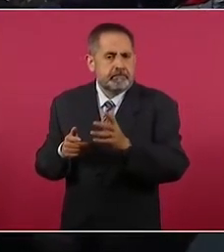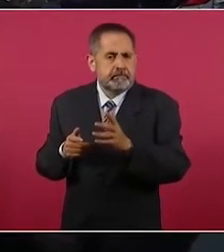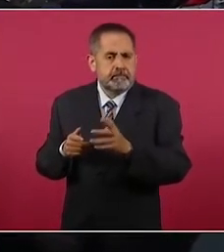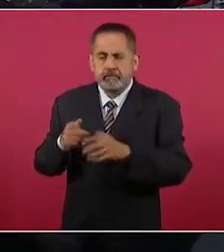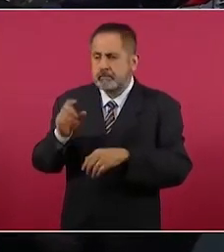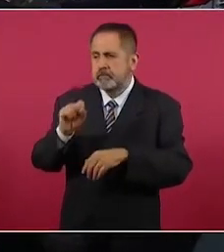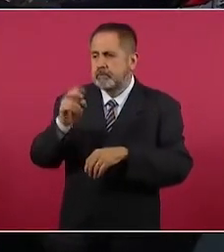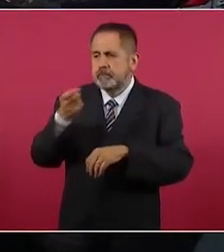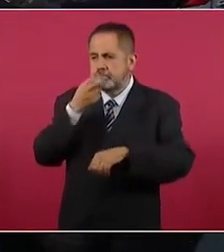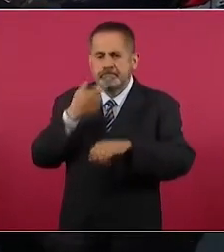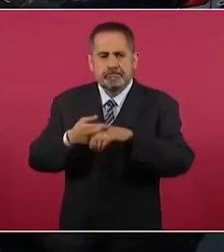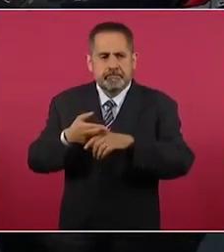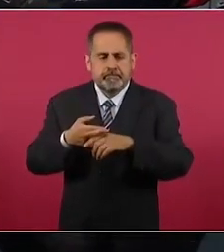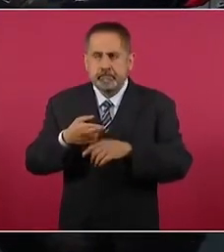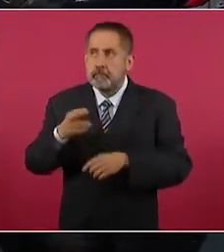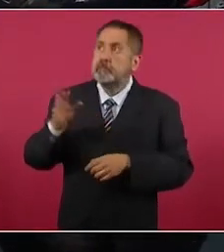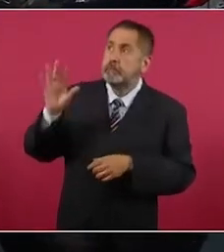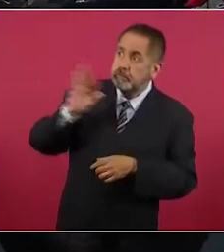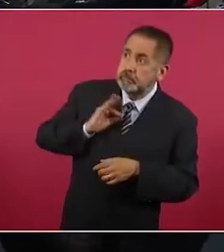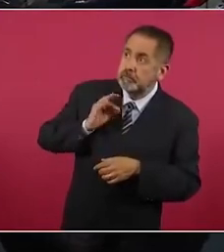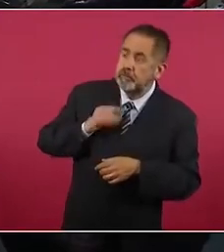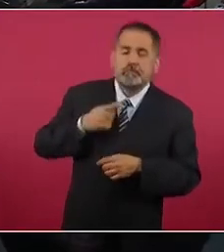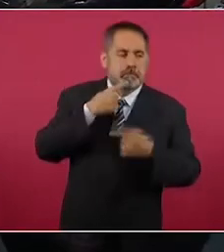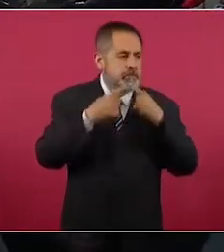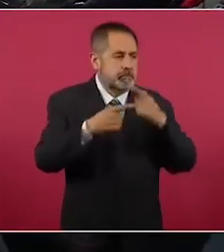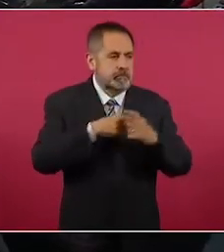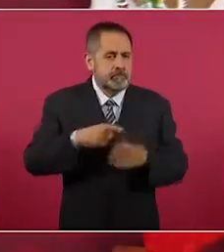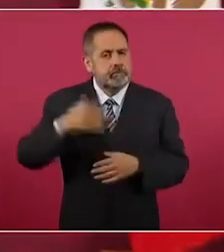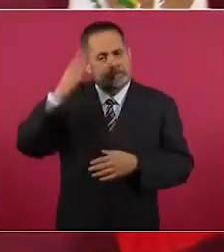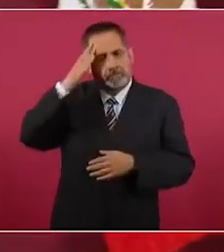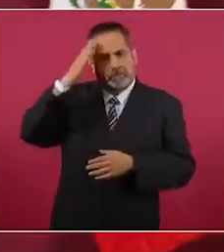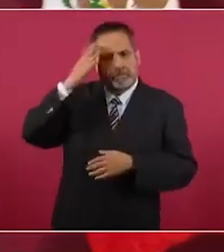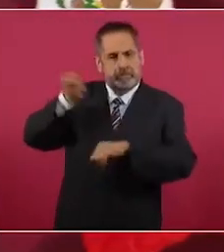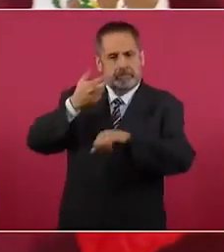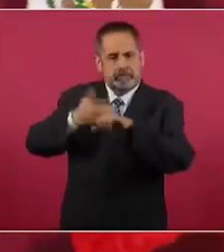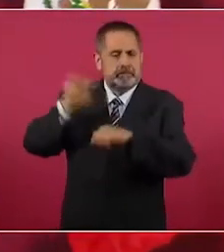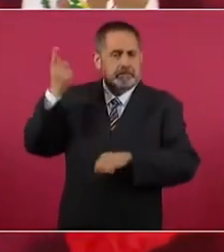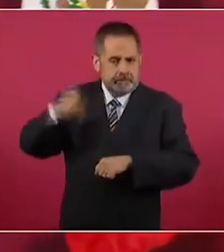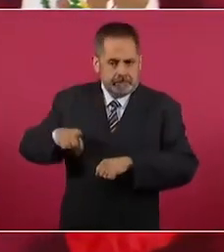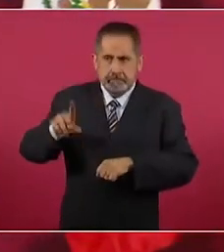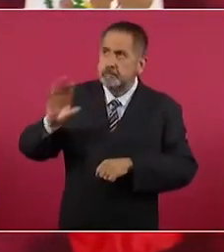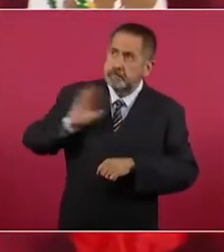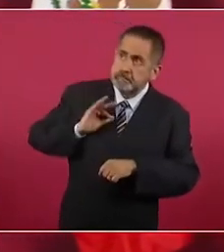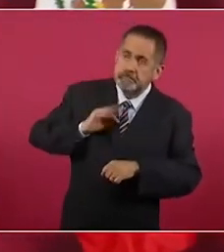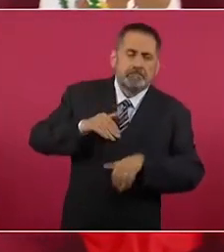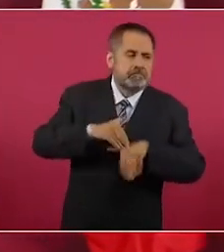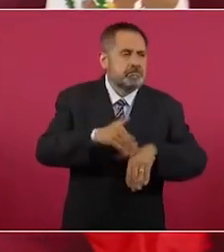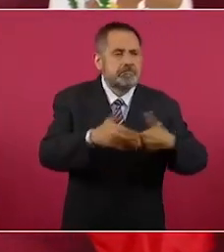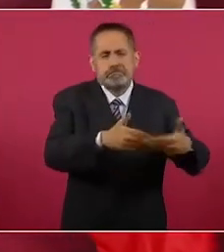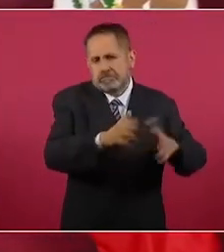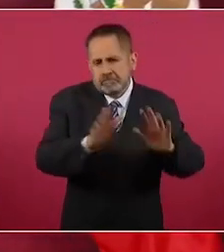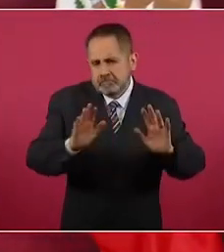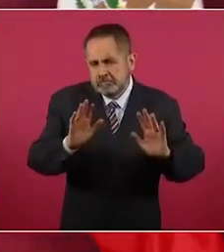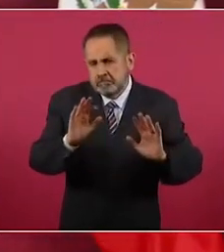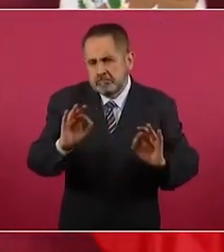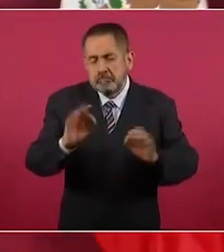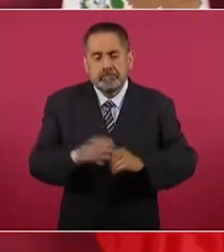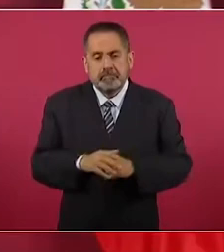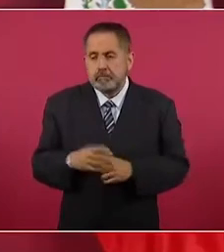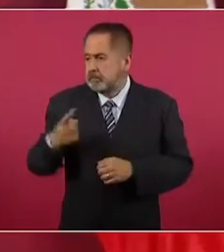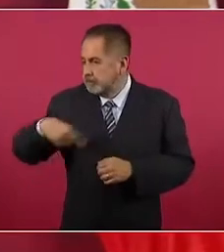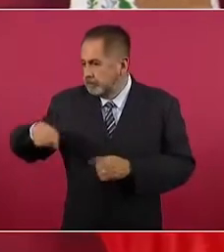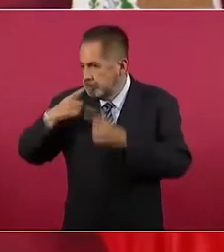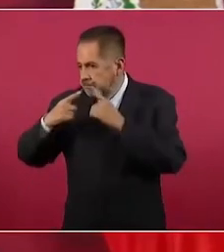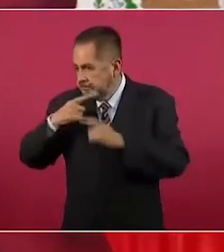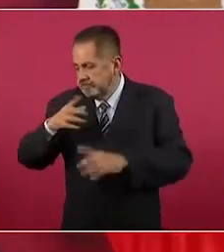él está dando las órdenes, el general secretario, y lo que